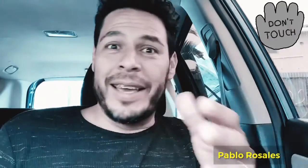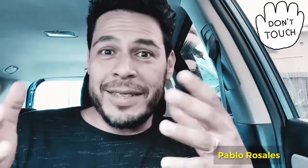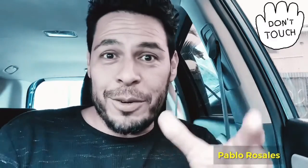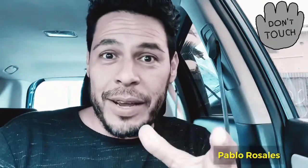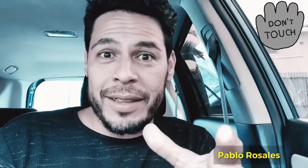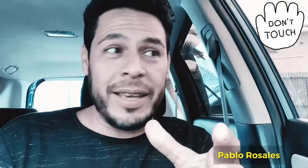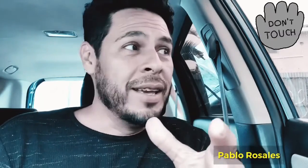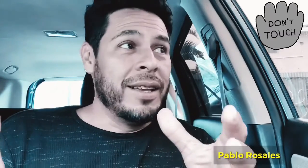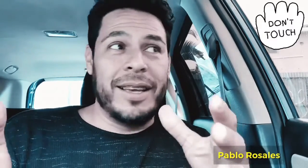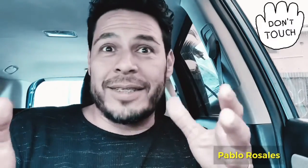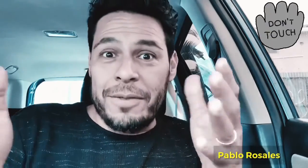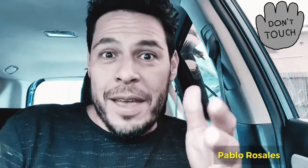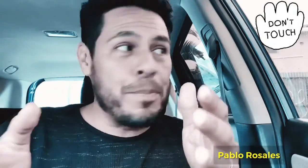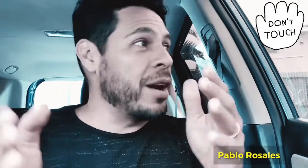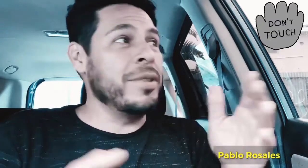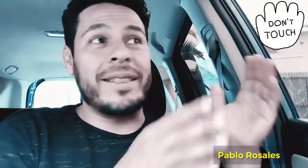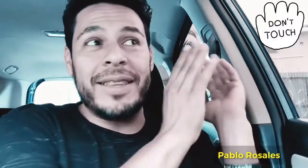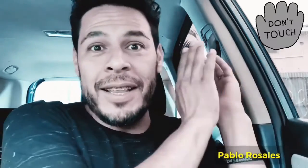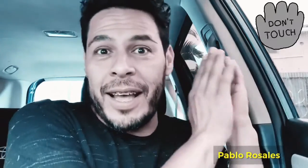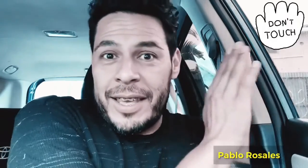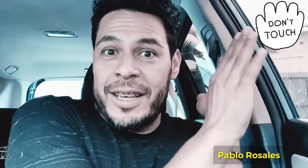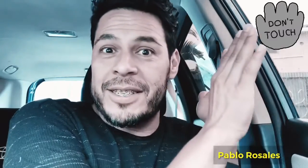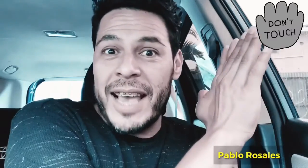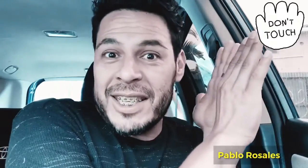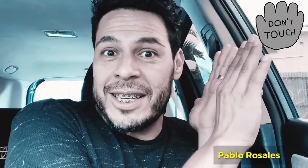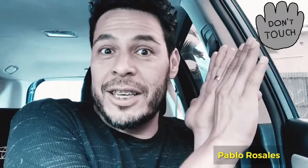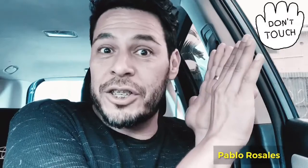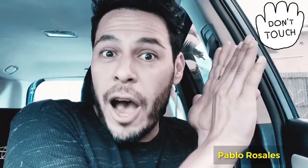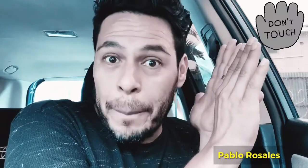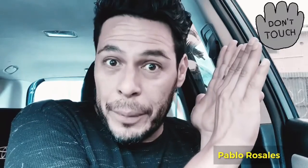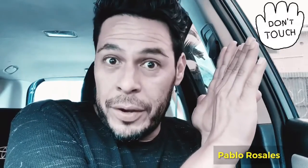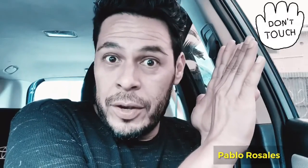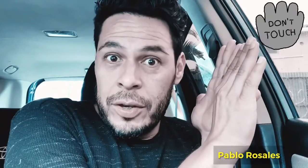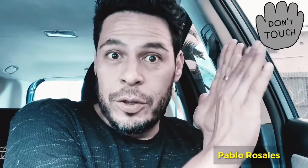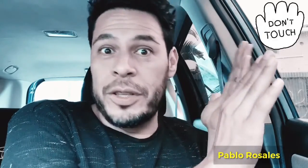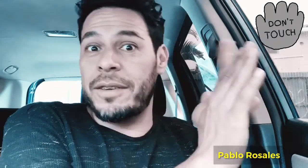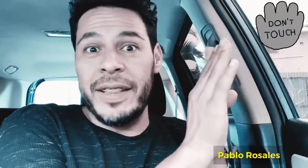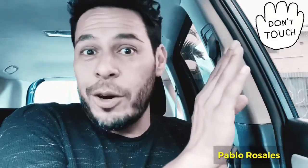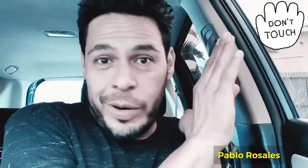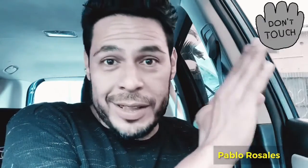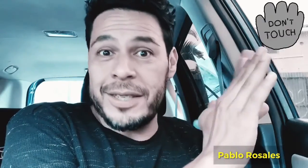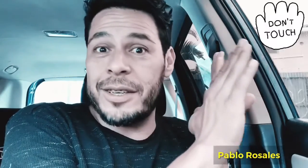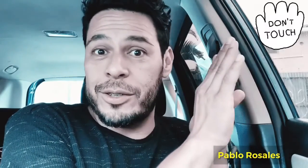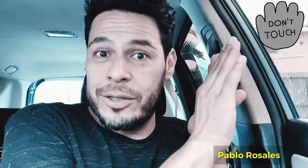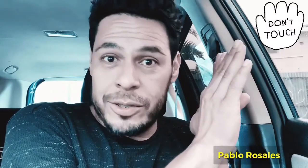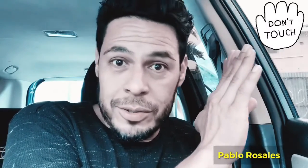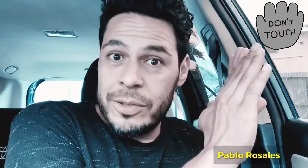ojo, que este juguete está bien para una tienda de sex shop, donde se venden